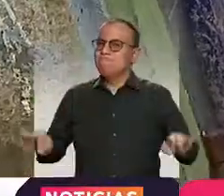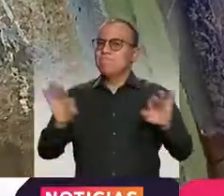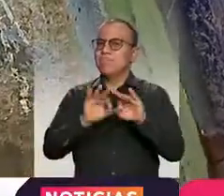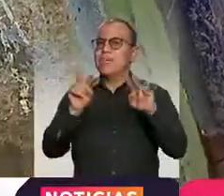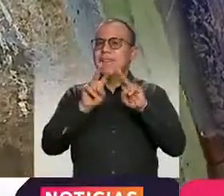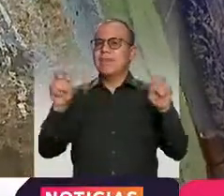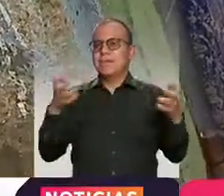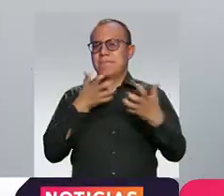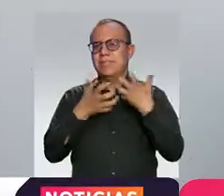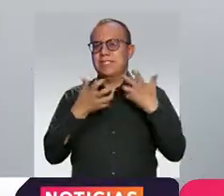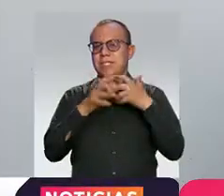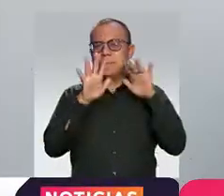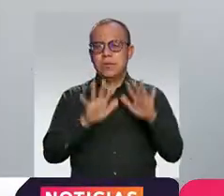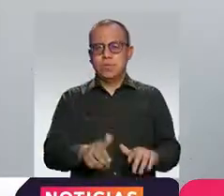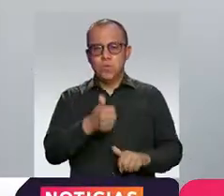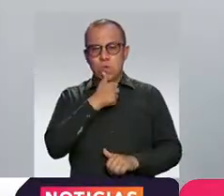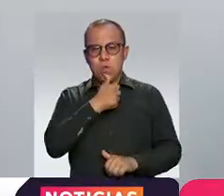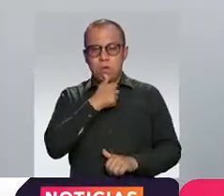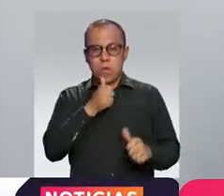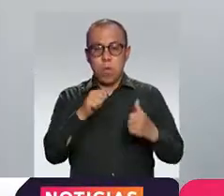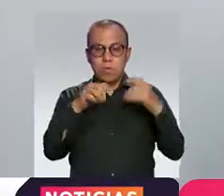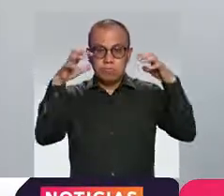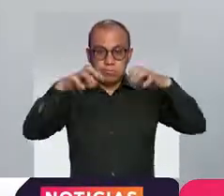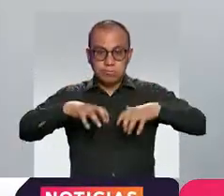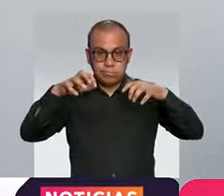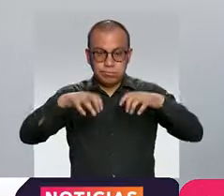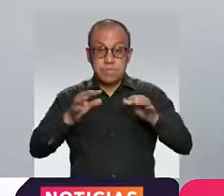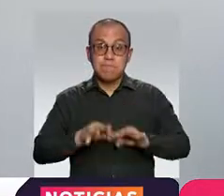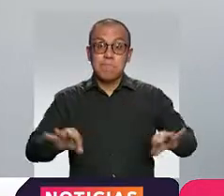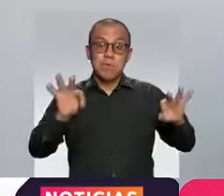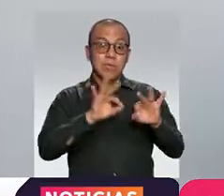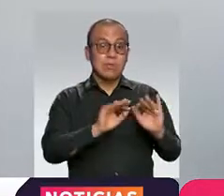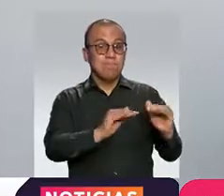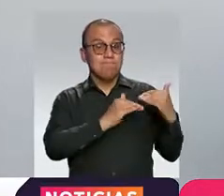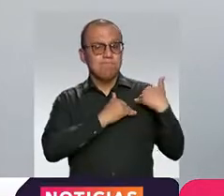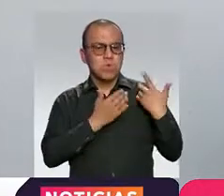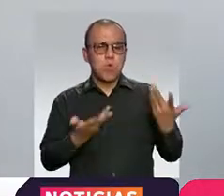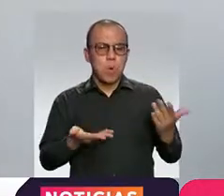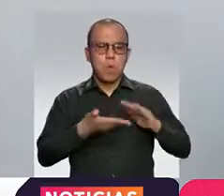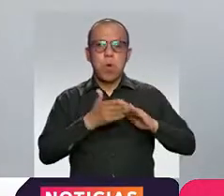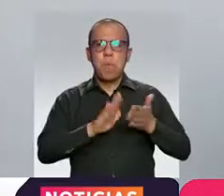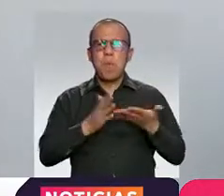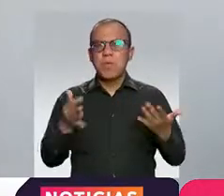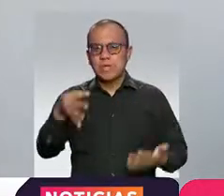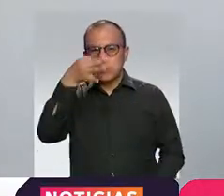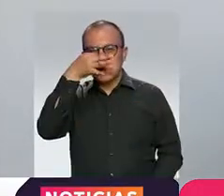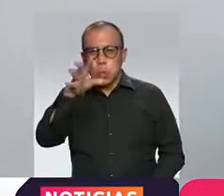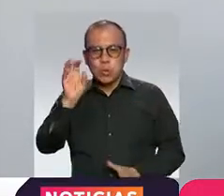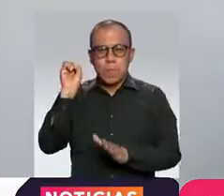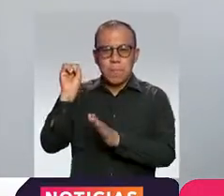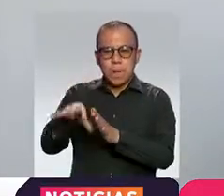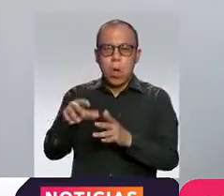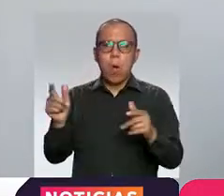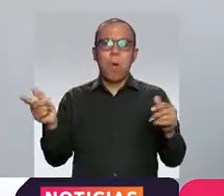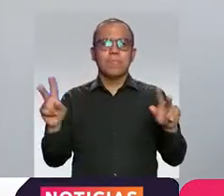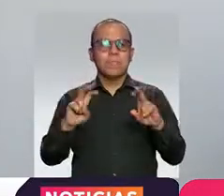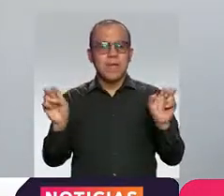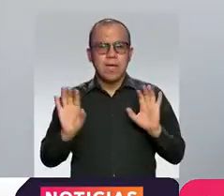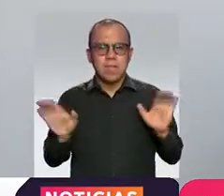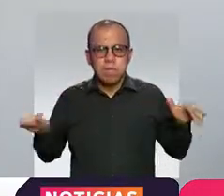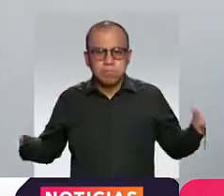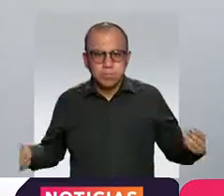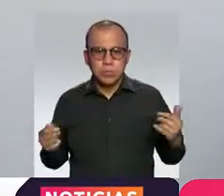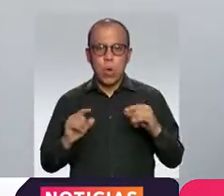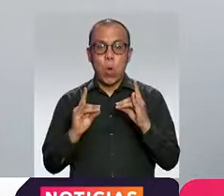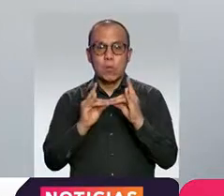sistema de alcantarillado. También el descuido de la comunidad frente a depositar muebles,